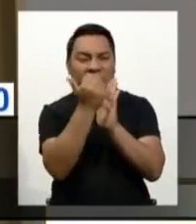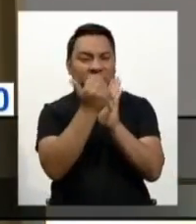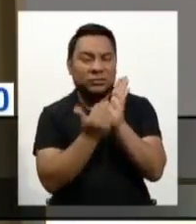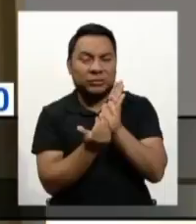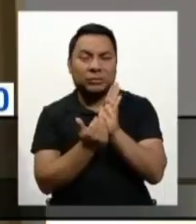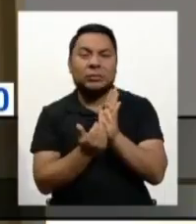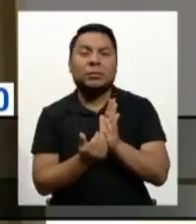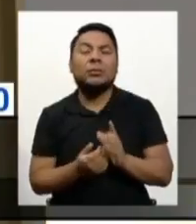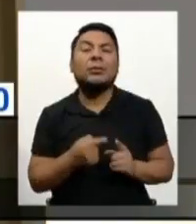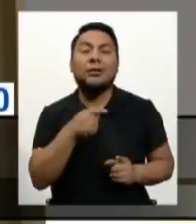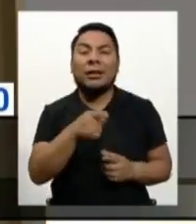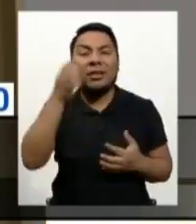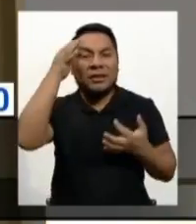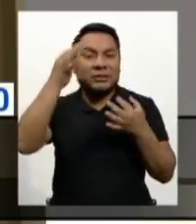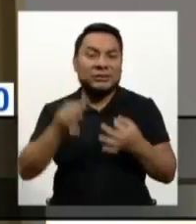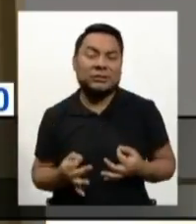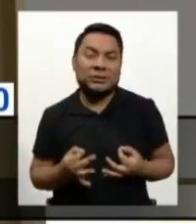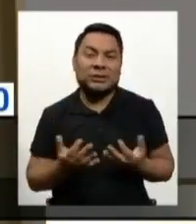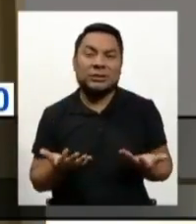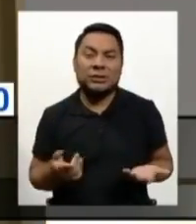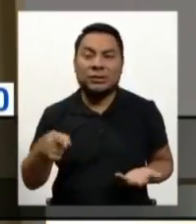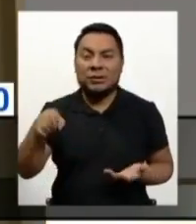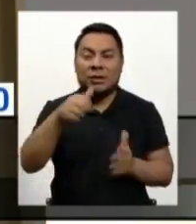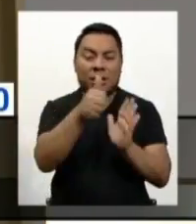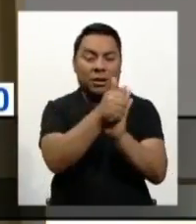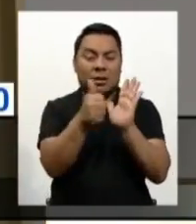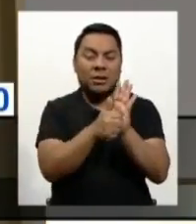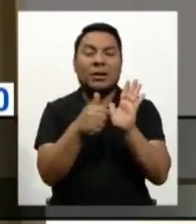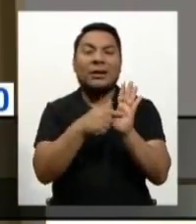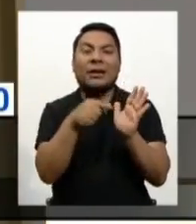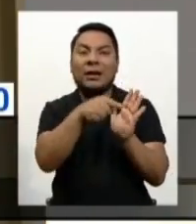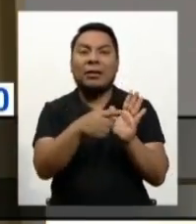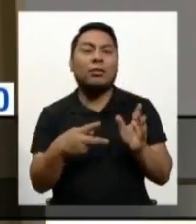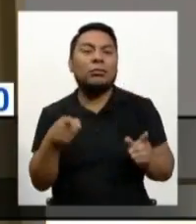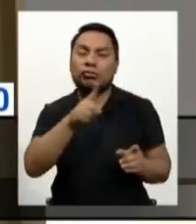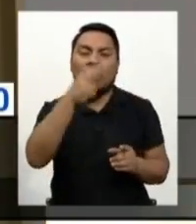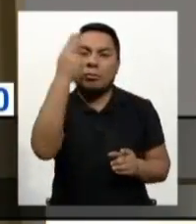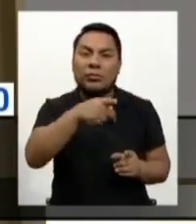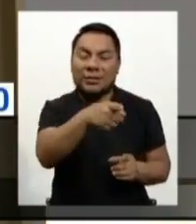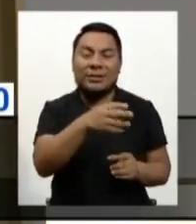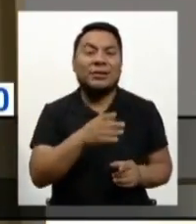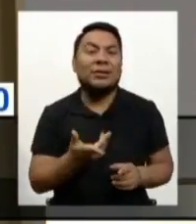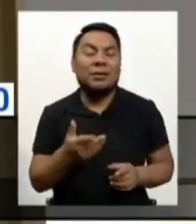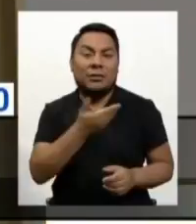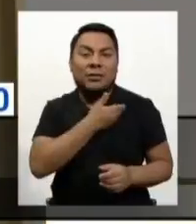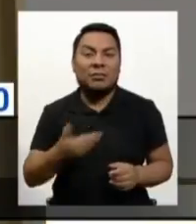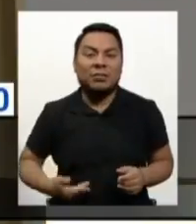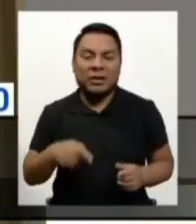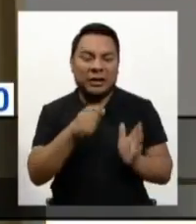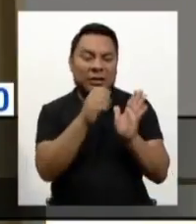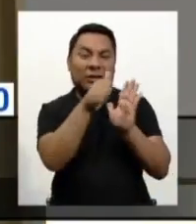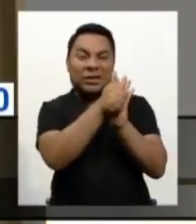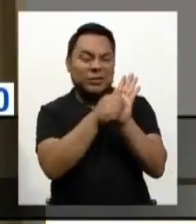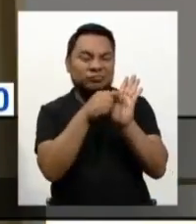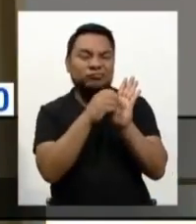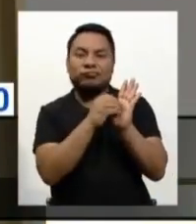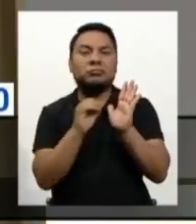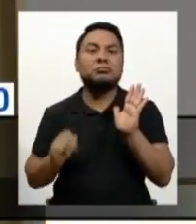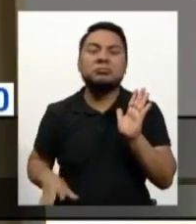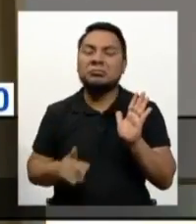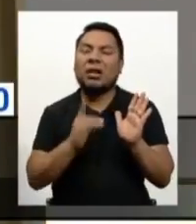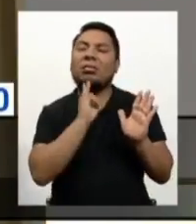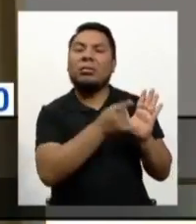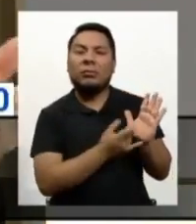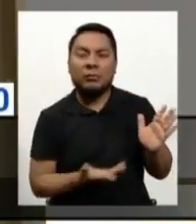composición, decide que los artículos que impiden la reelección en la Constitución no le son aplicables. O sea, uno presumiría